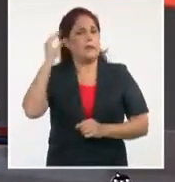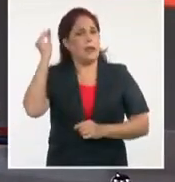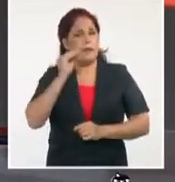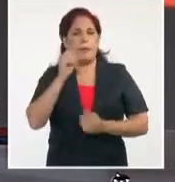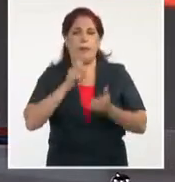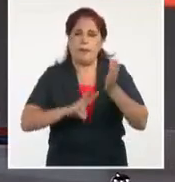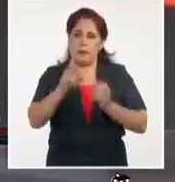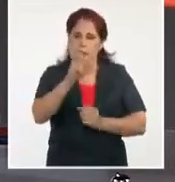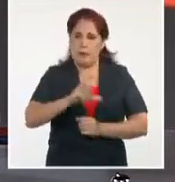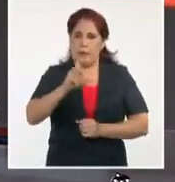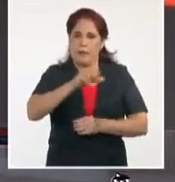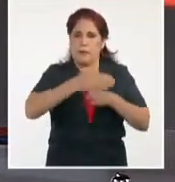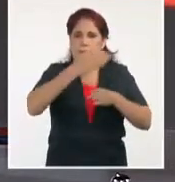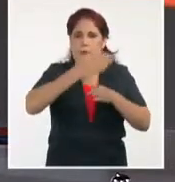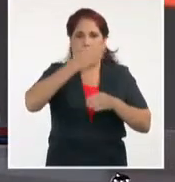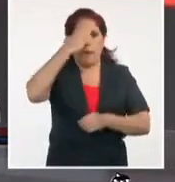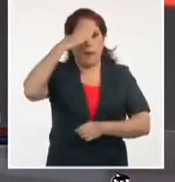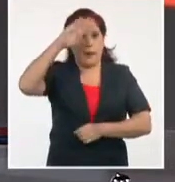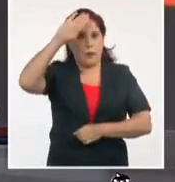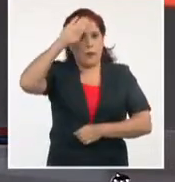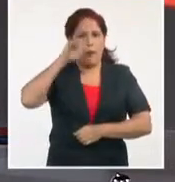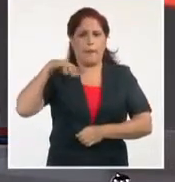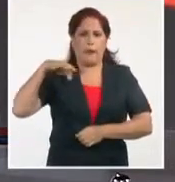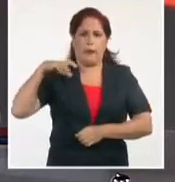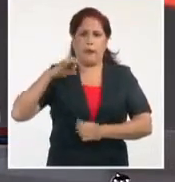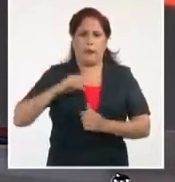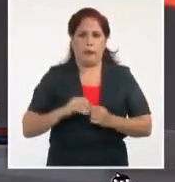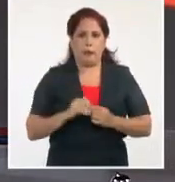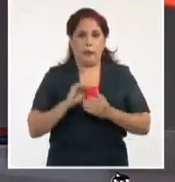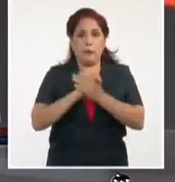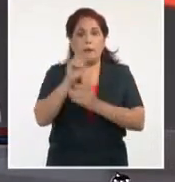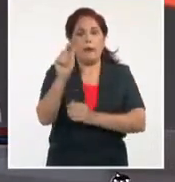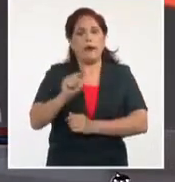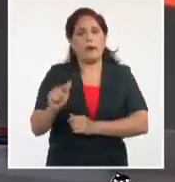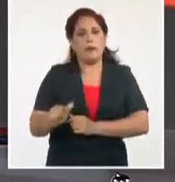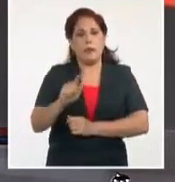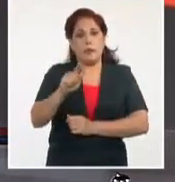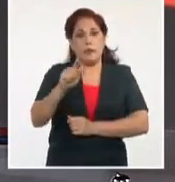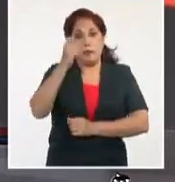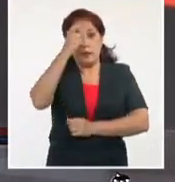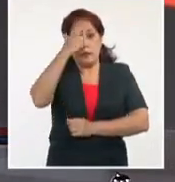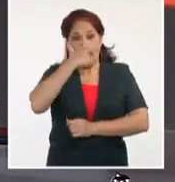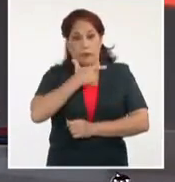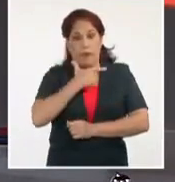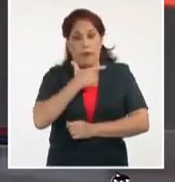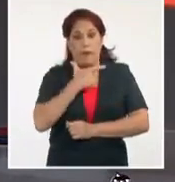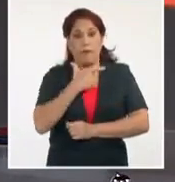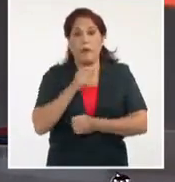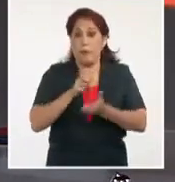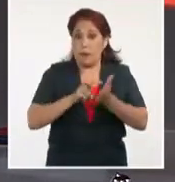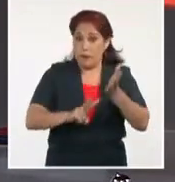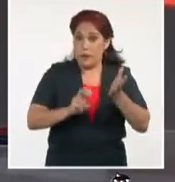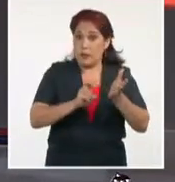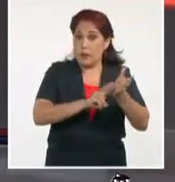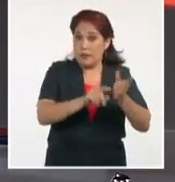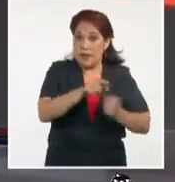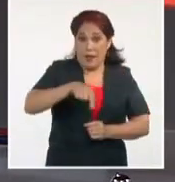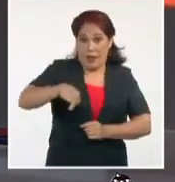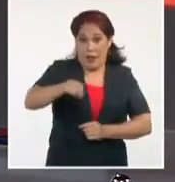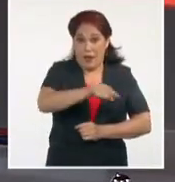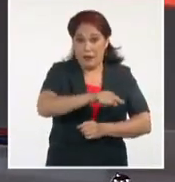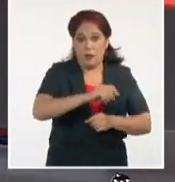Camagüey, Santiago de Cuba, Pinar de Río, Mayabeque, Ciego de Ávila, son territorios en los cuales hay